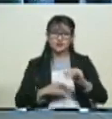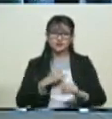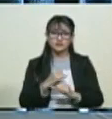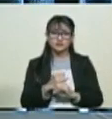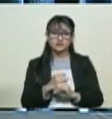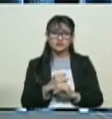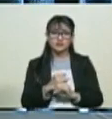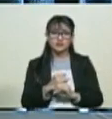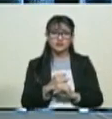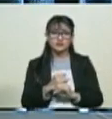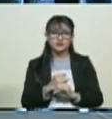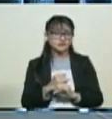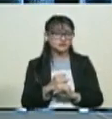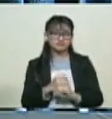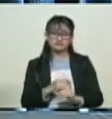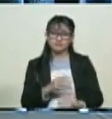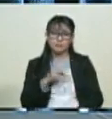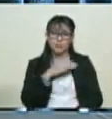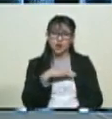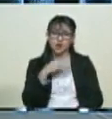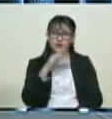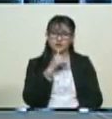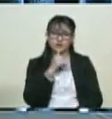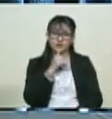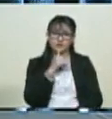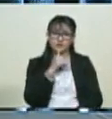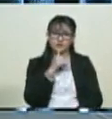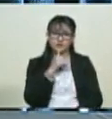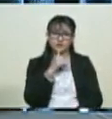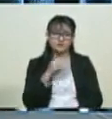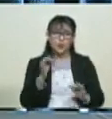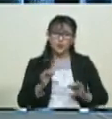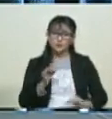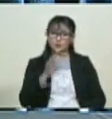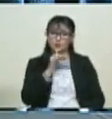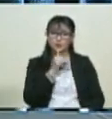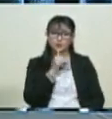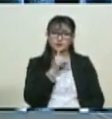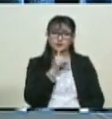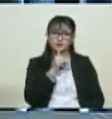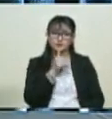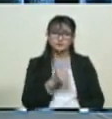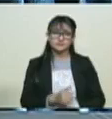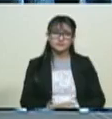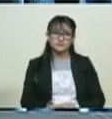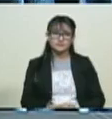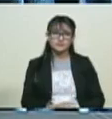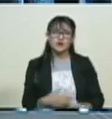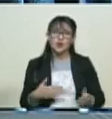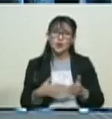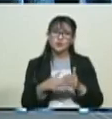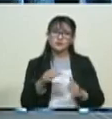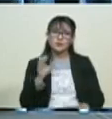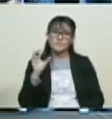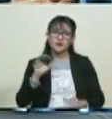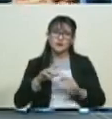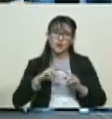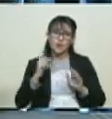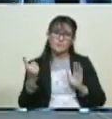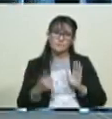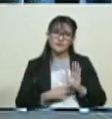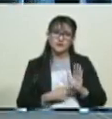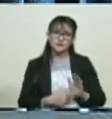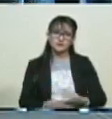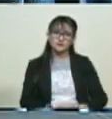son inmorales son injustas y van contra un país entero